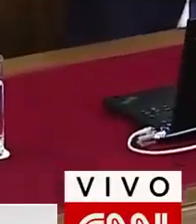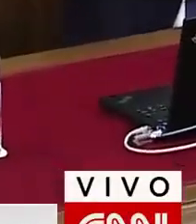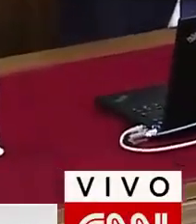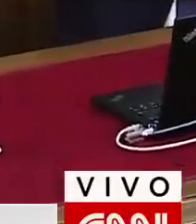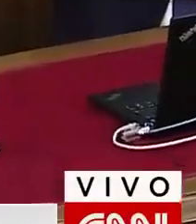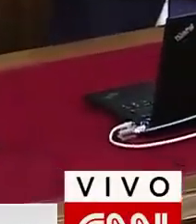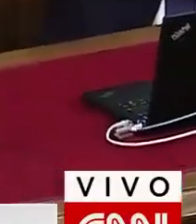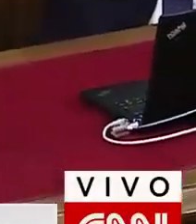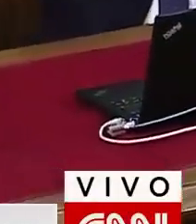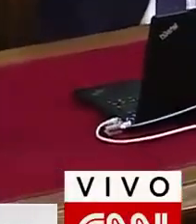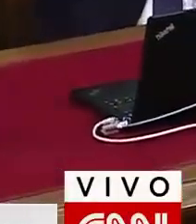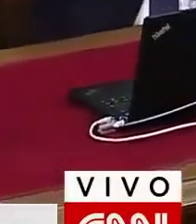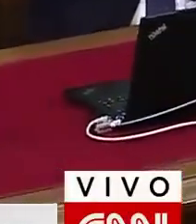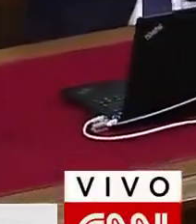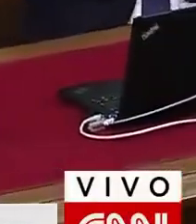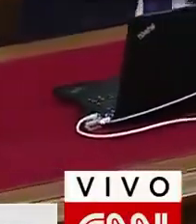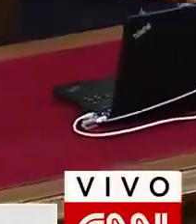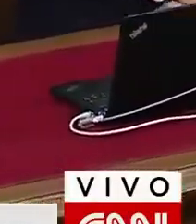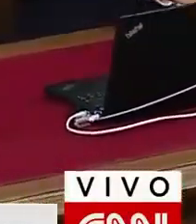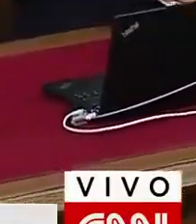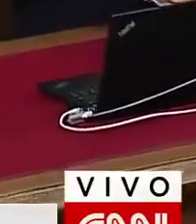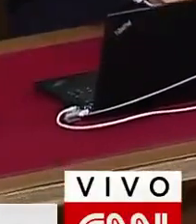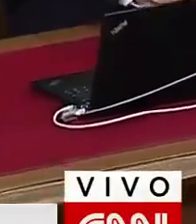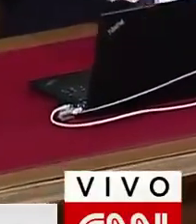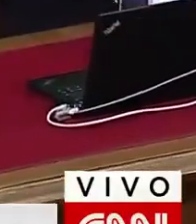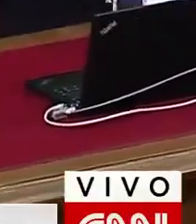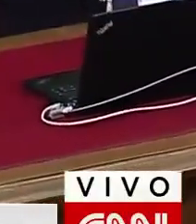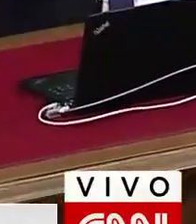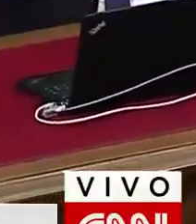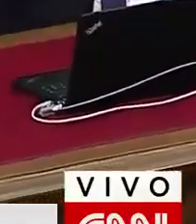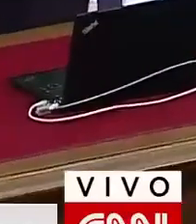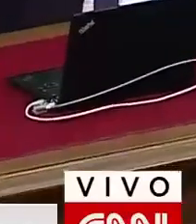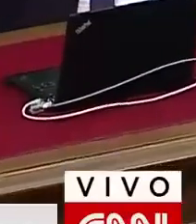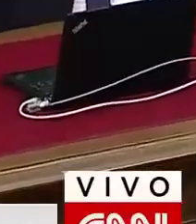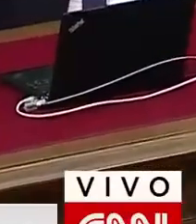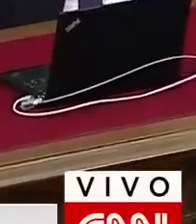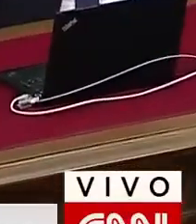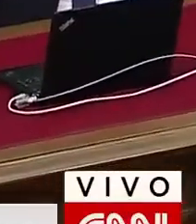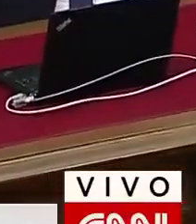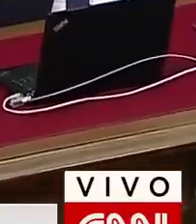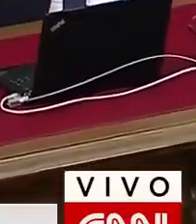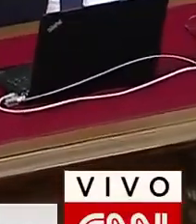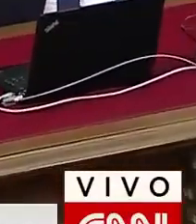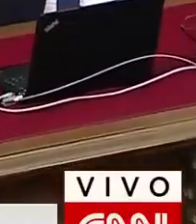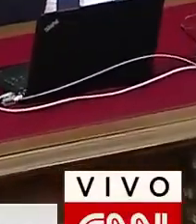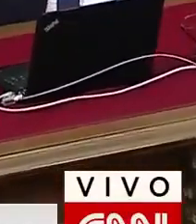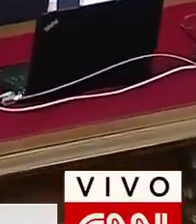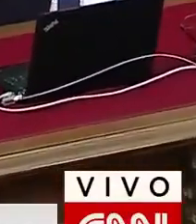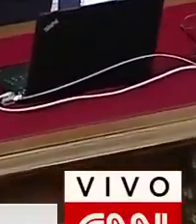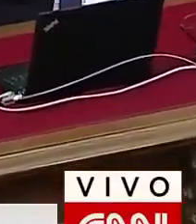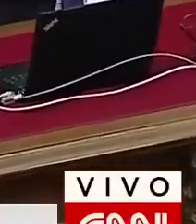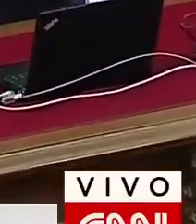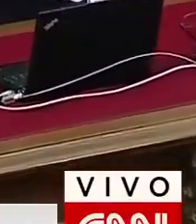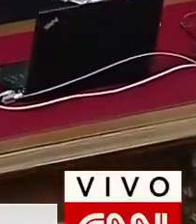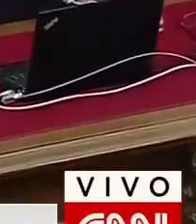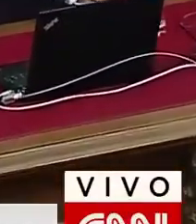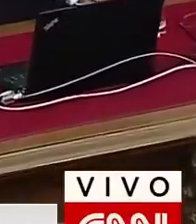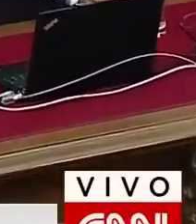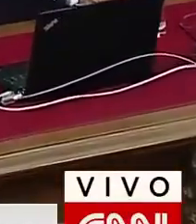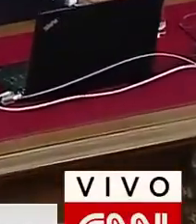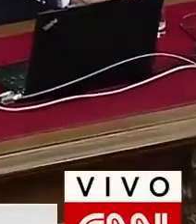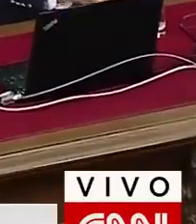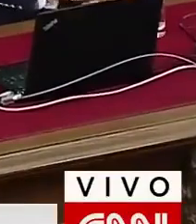un llamado y a no seguir anclado en lo que los divide y también analizar críticamente el texto recordemos que ellos van a tener que